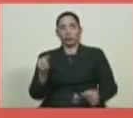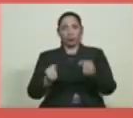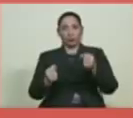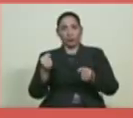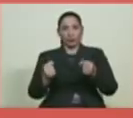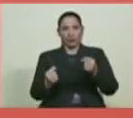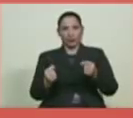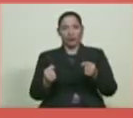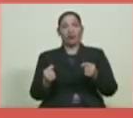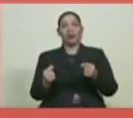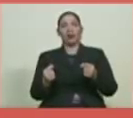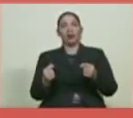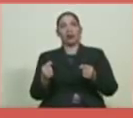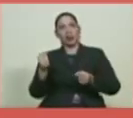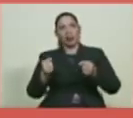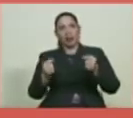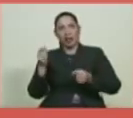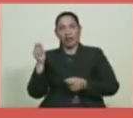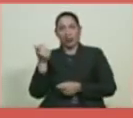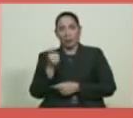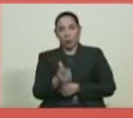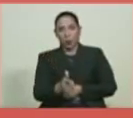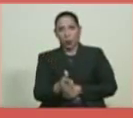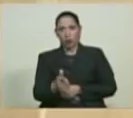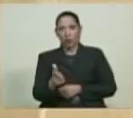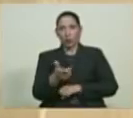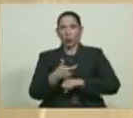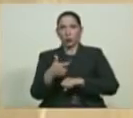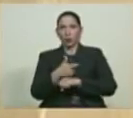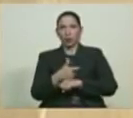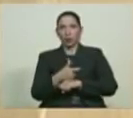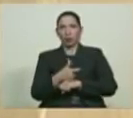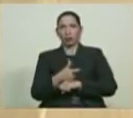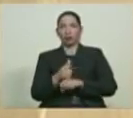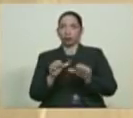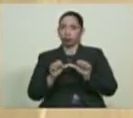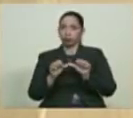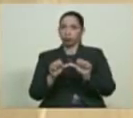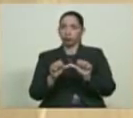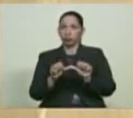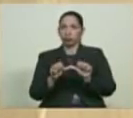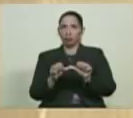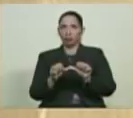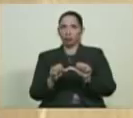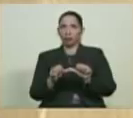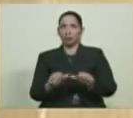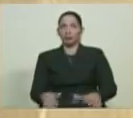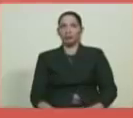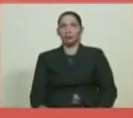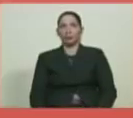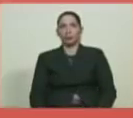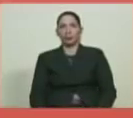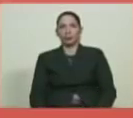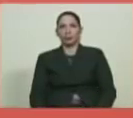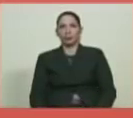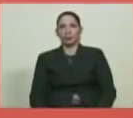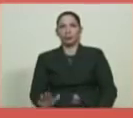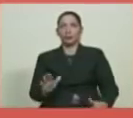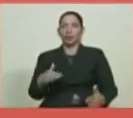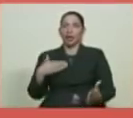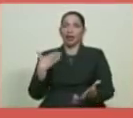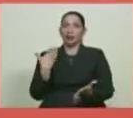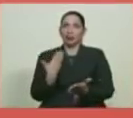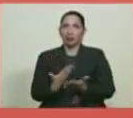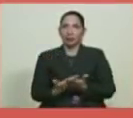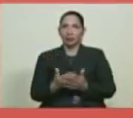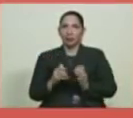hay en algunas ciudades del país. Y va a regir esta tarifa de transporte urbano, suburbano y extraurbano hasta que